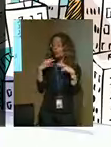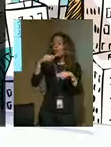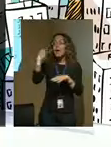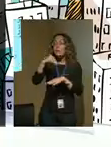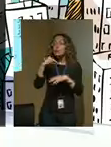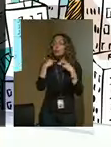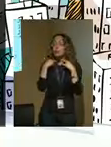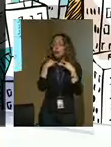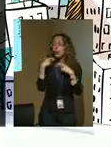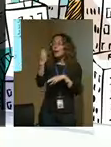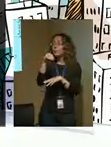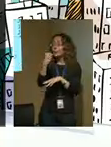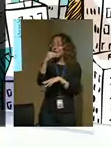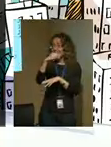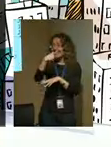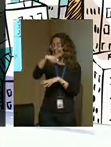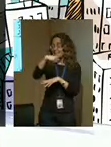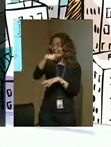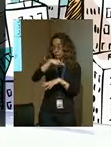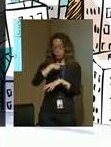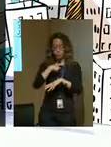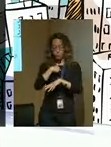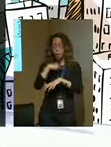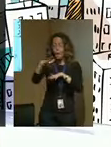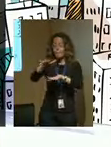de ese momento me había convocado para ser